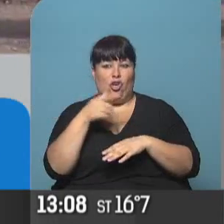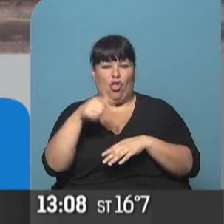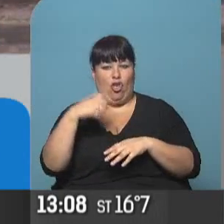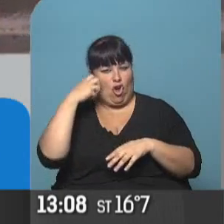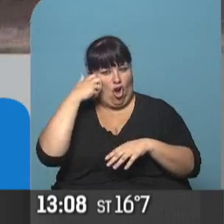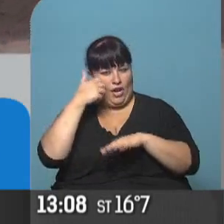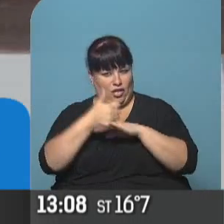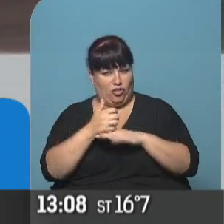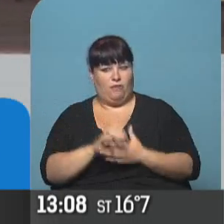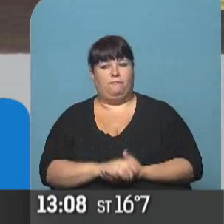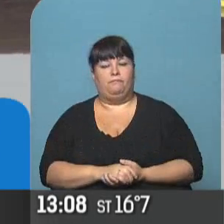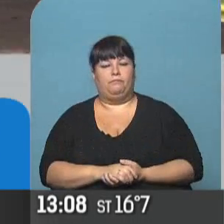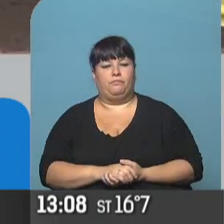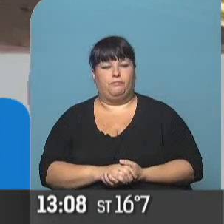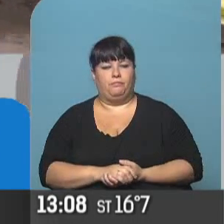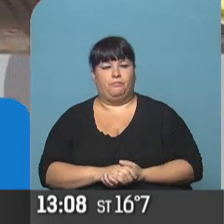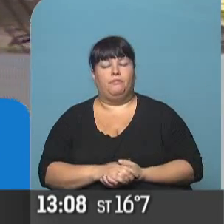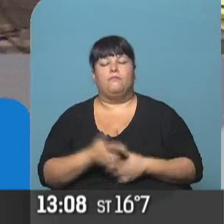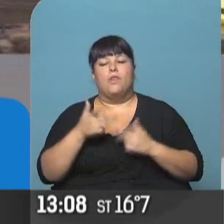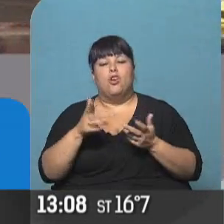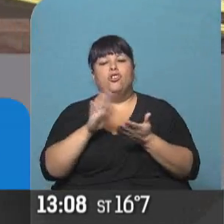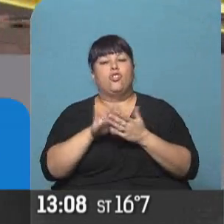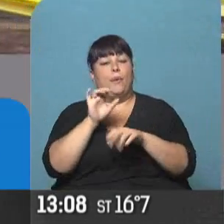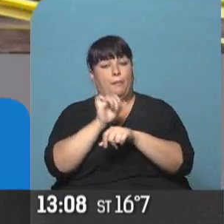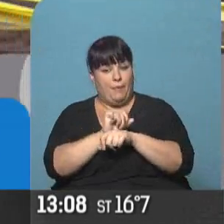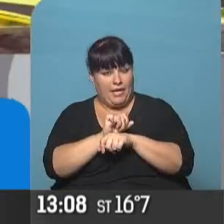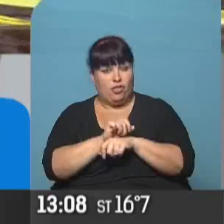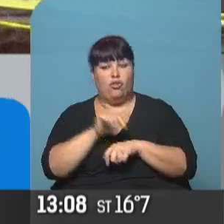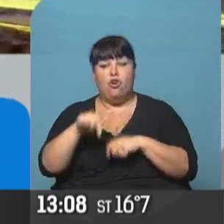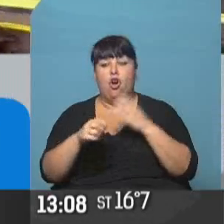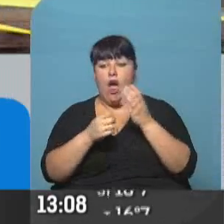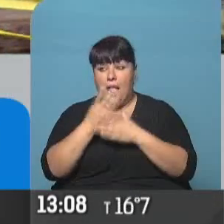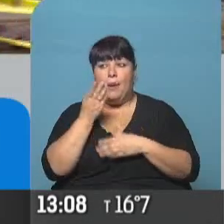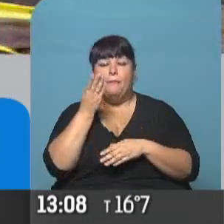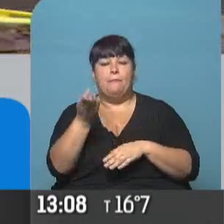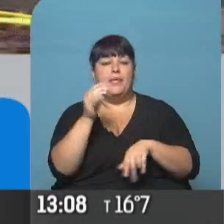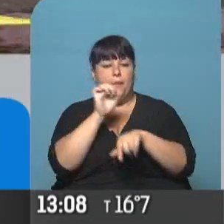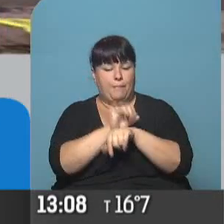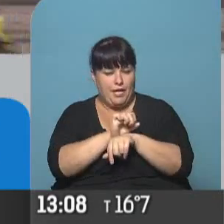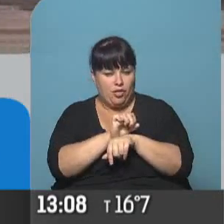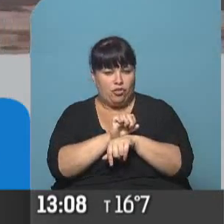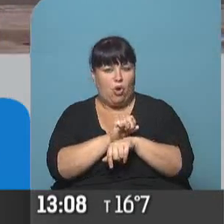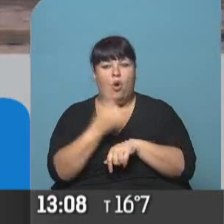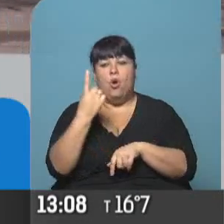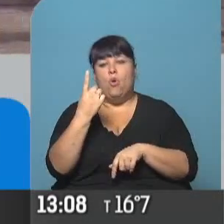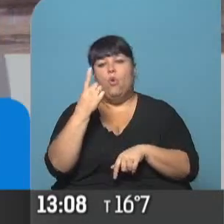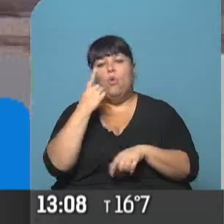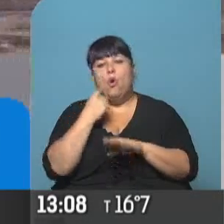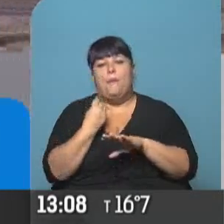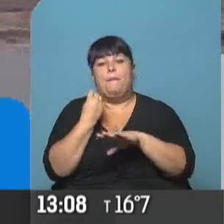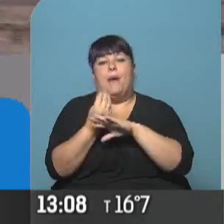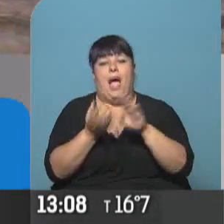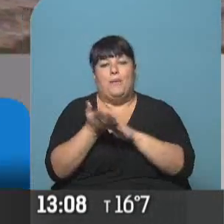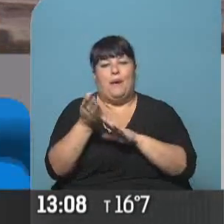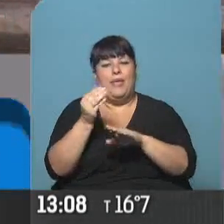en el Congreso Nacional. Hablando de detenidos, en la mañana de hoy se ha pedido la detención de un precandidato